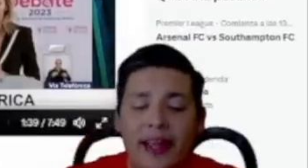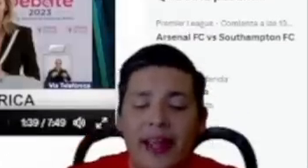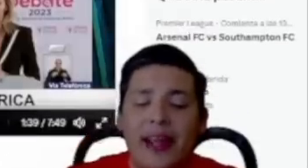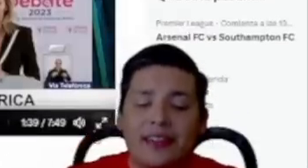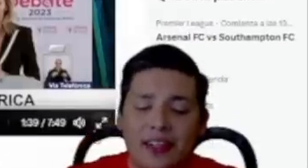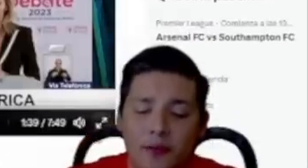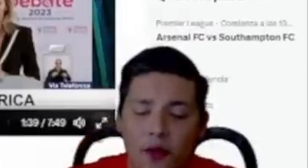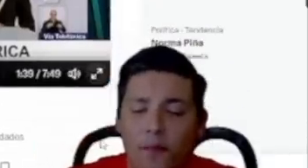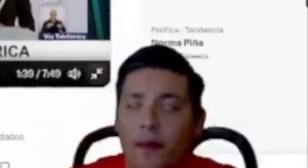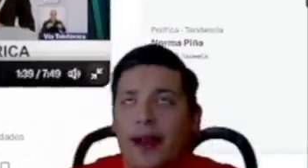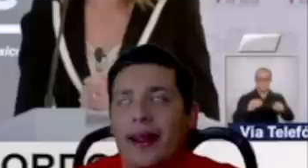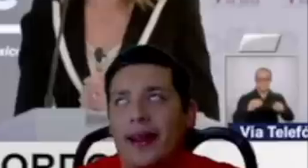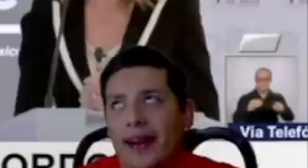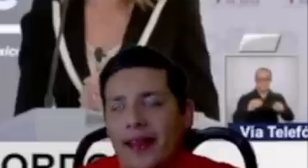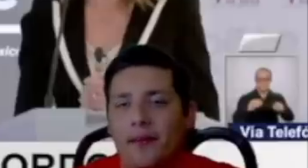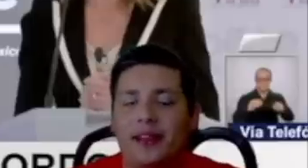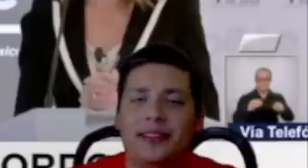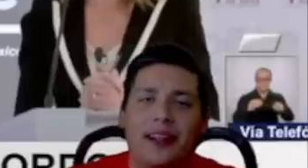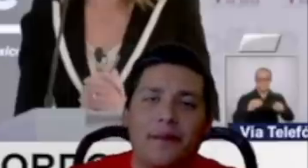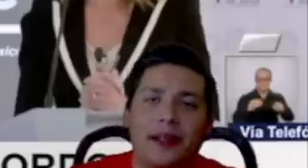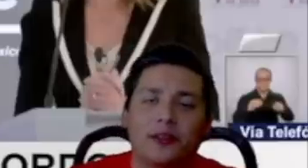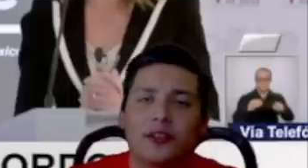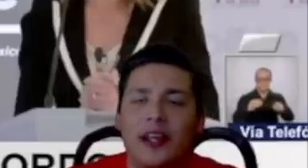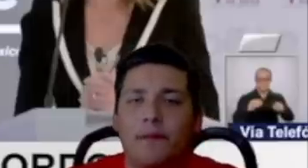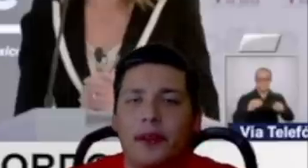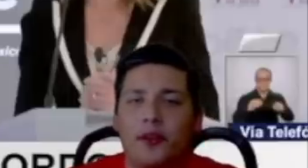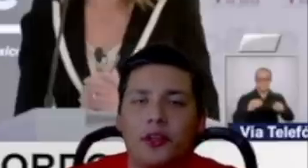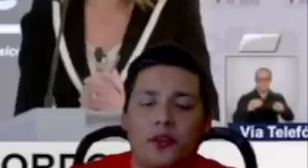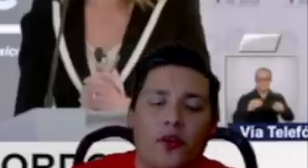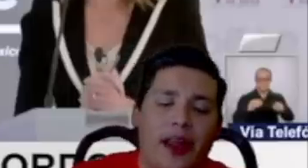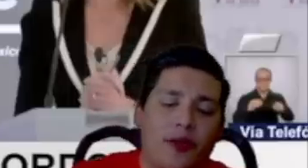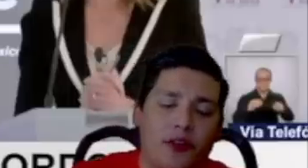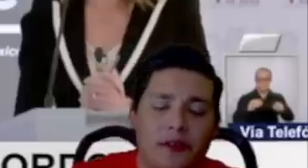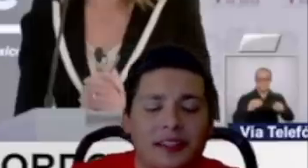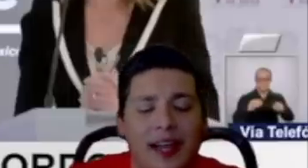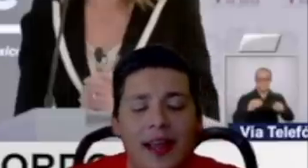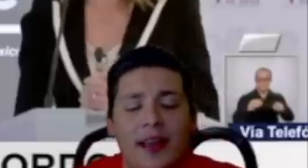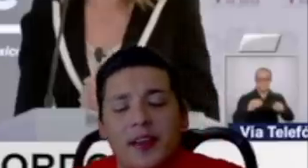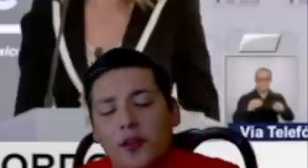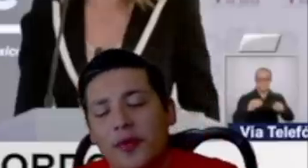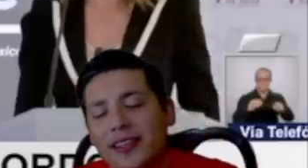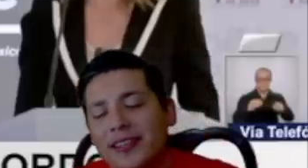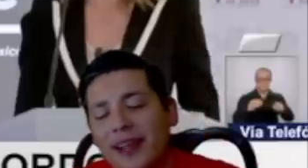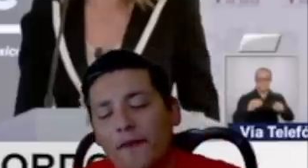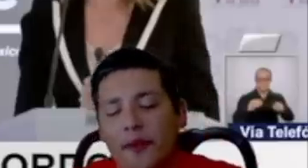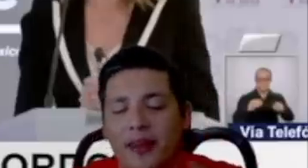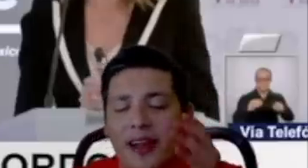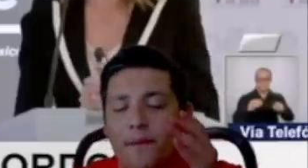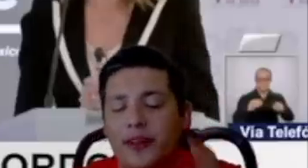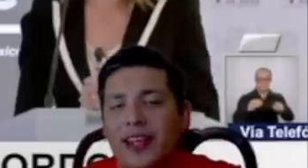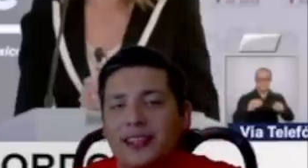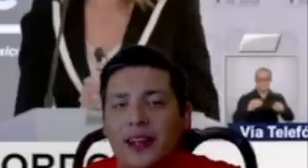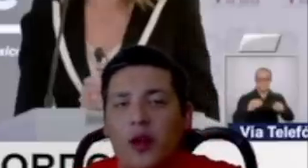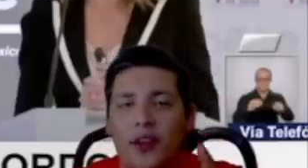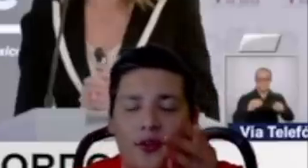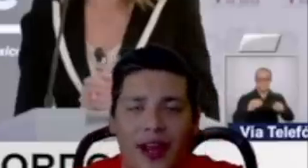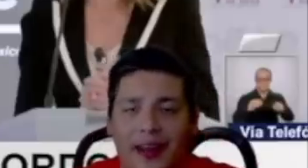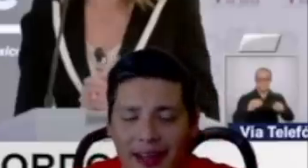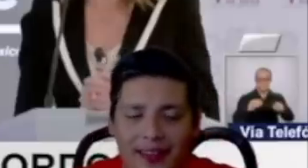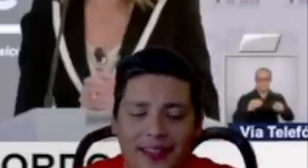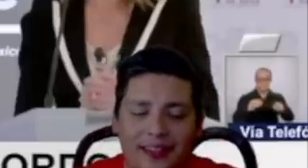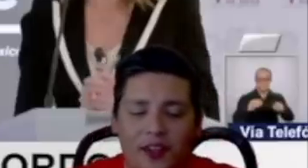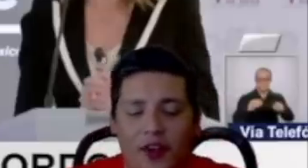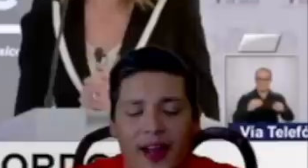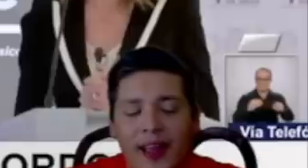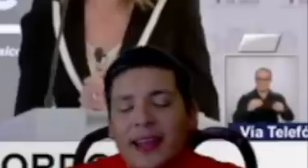columna que escribió para nada más y nada menos que el periódico El Universal. Y como les decía, familia, pues ya salió a